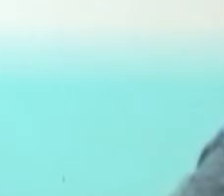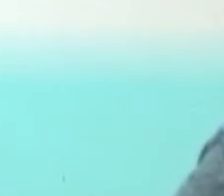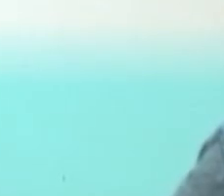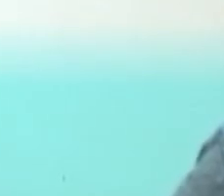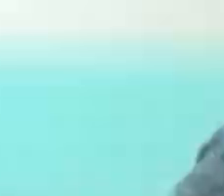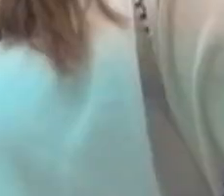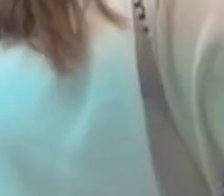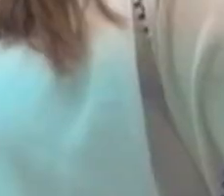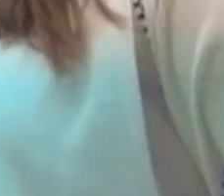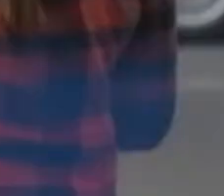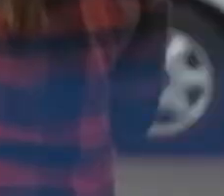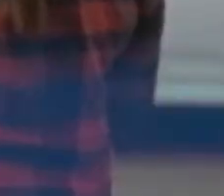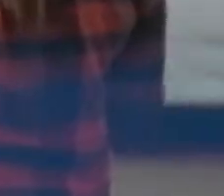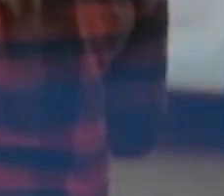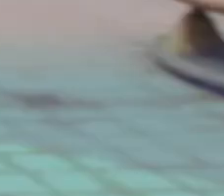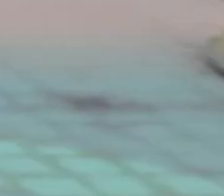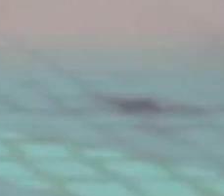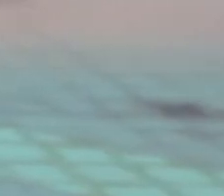Actualidad.